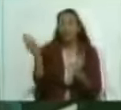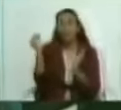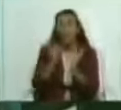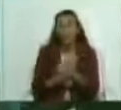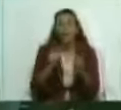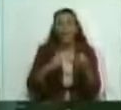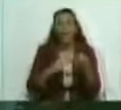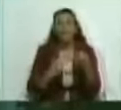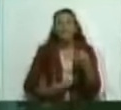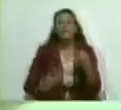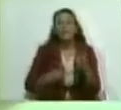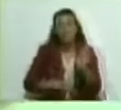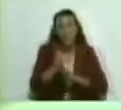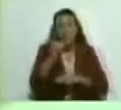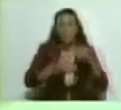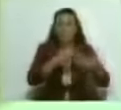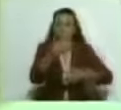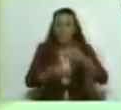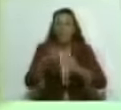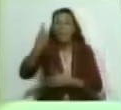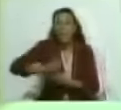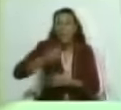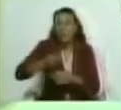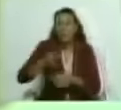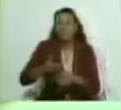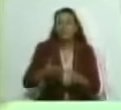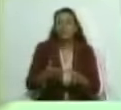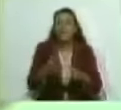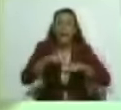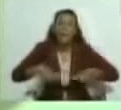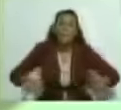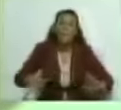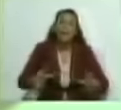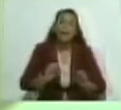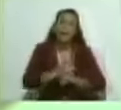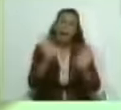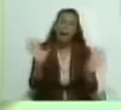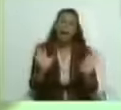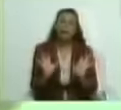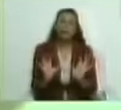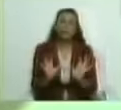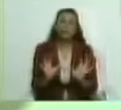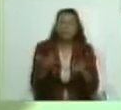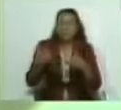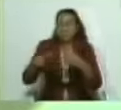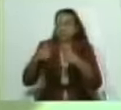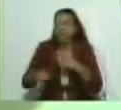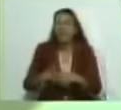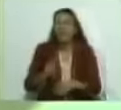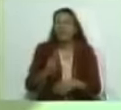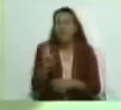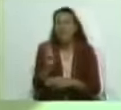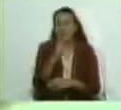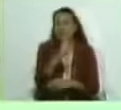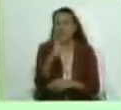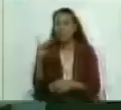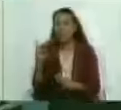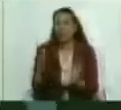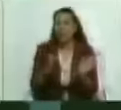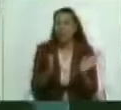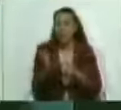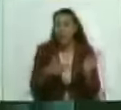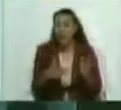el desarrollo de este proceso de postulaciones que ha sido amplio, que ha sido plural, que se ha desarrollado desde el día 21 en